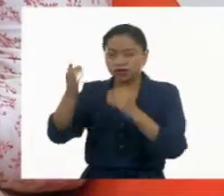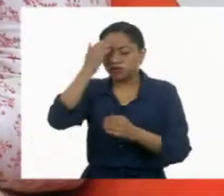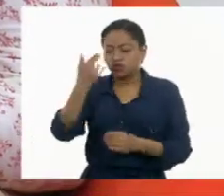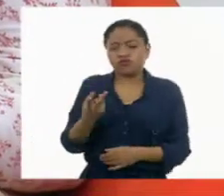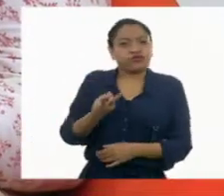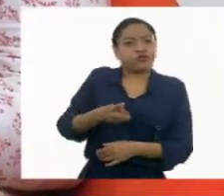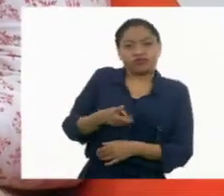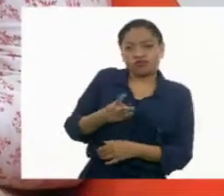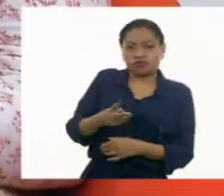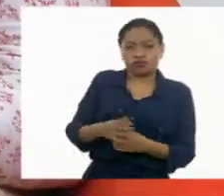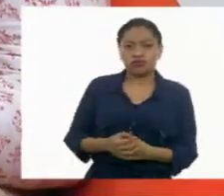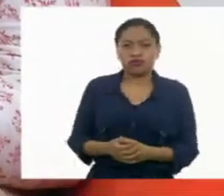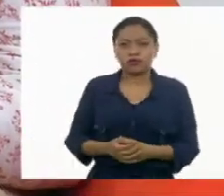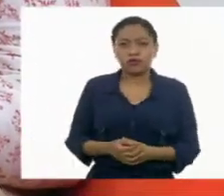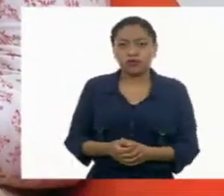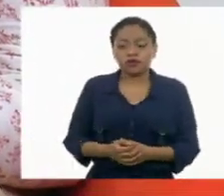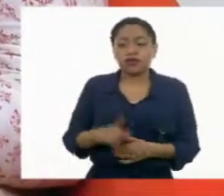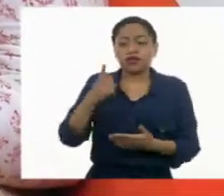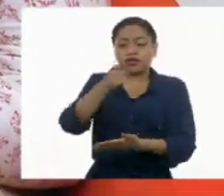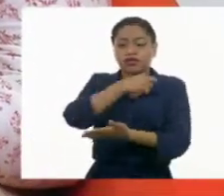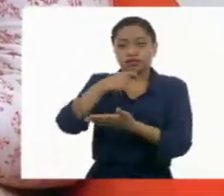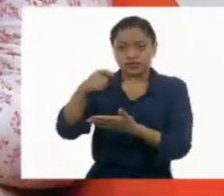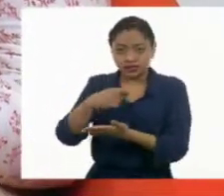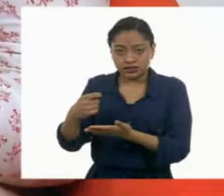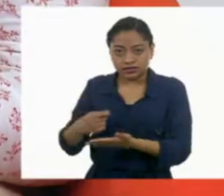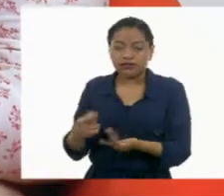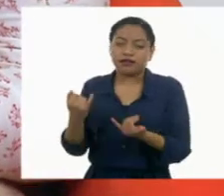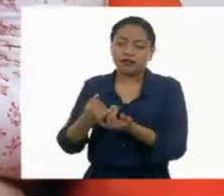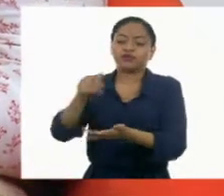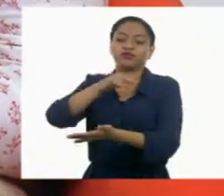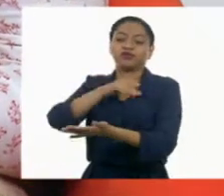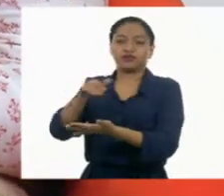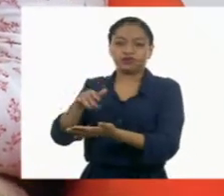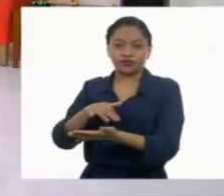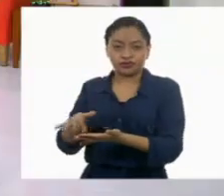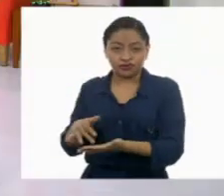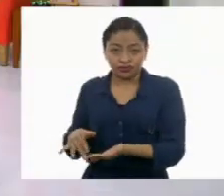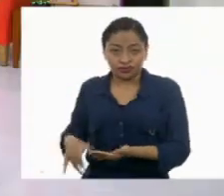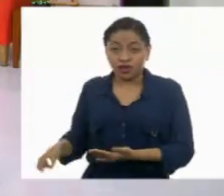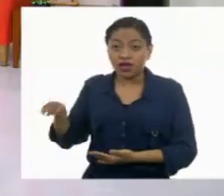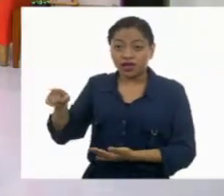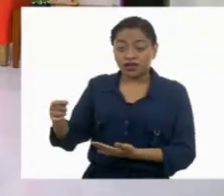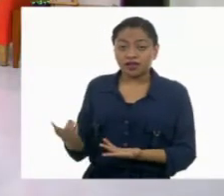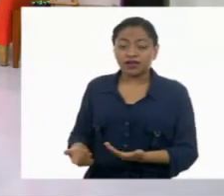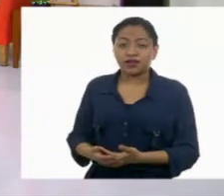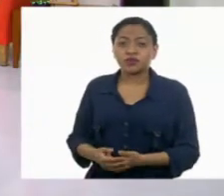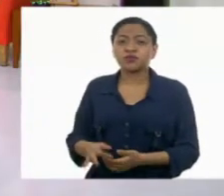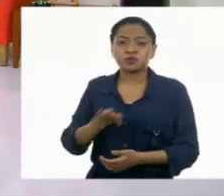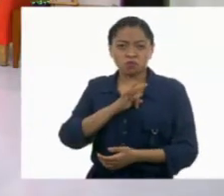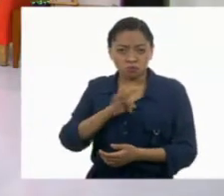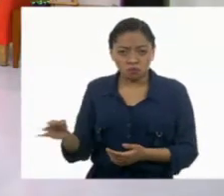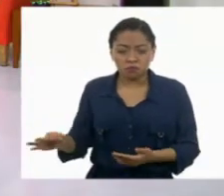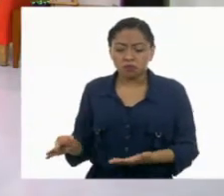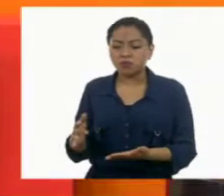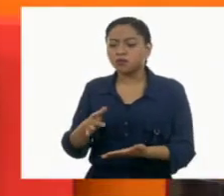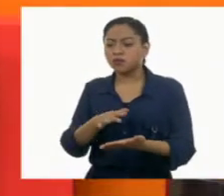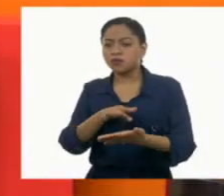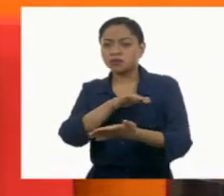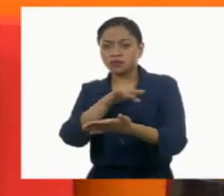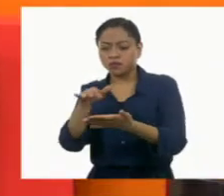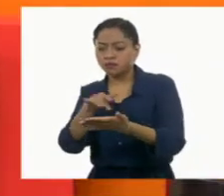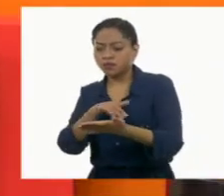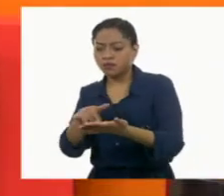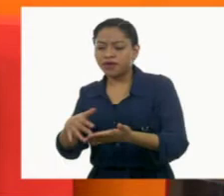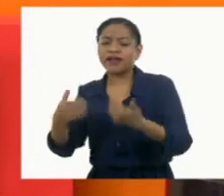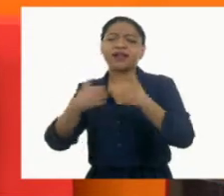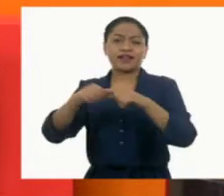simultáneo, en posición de escritura y en posición de lectura. Y no hay ningún problema en que el niño logre distinguir de la forma en que le